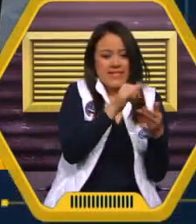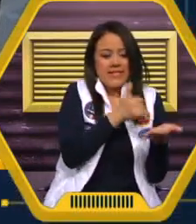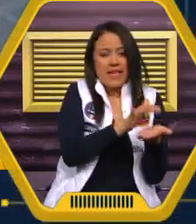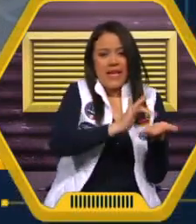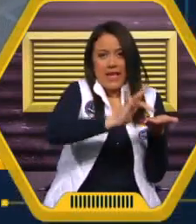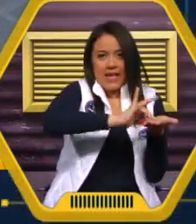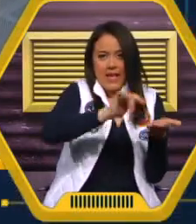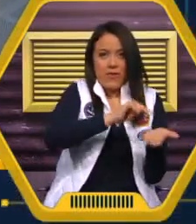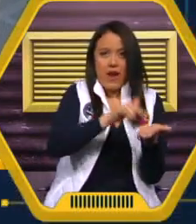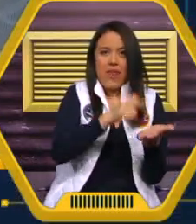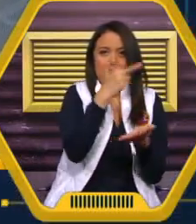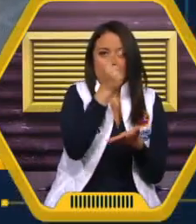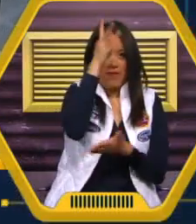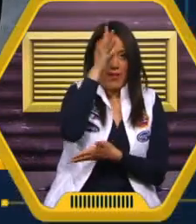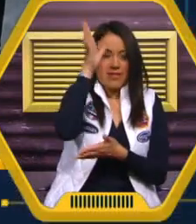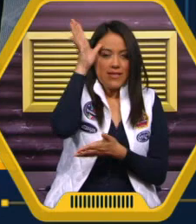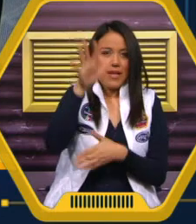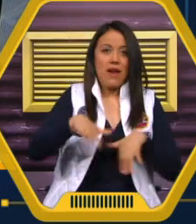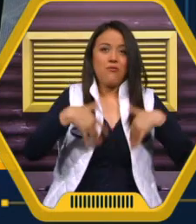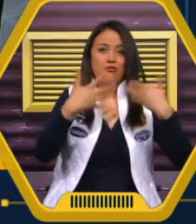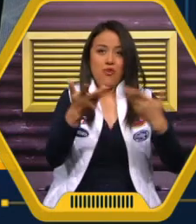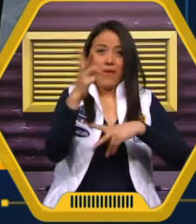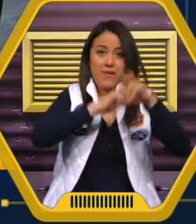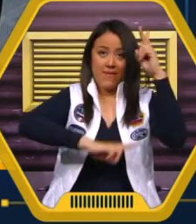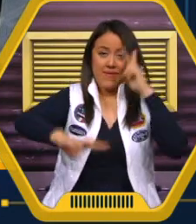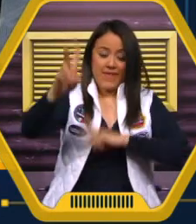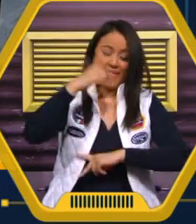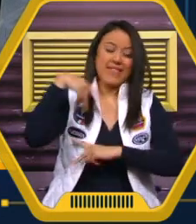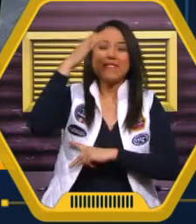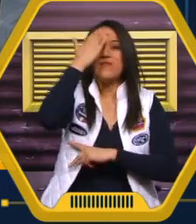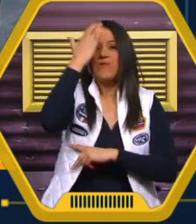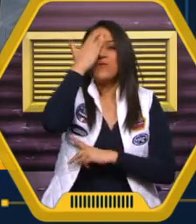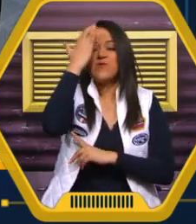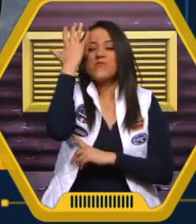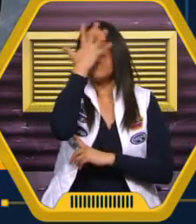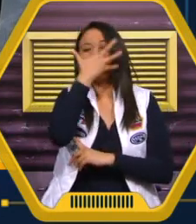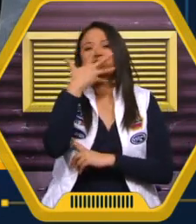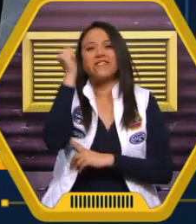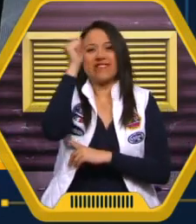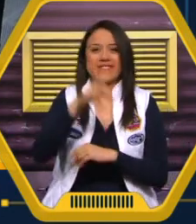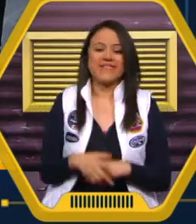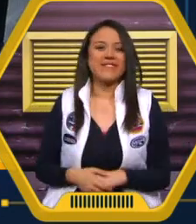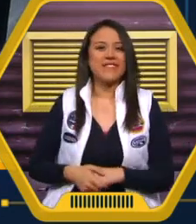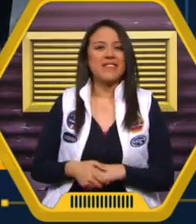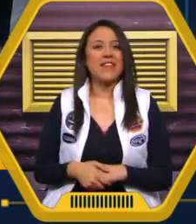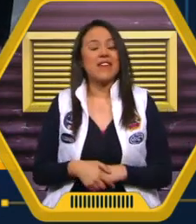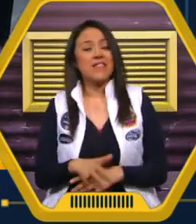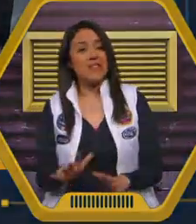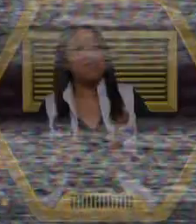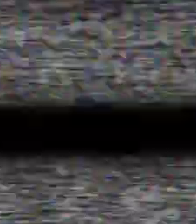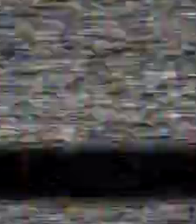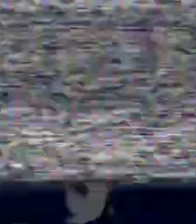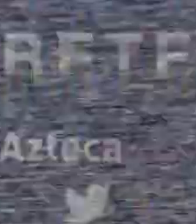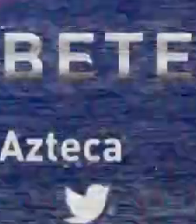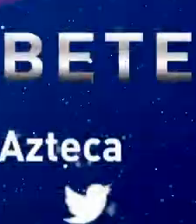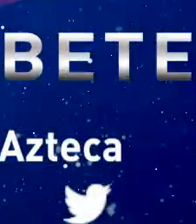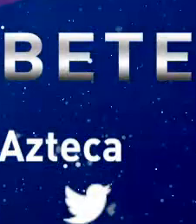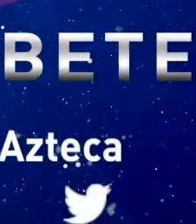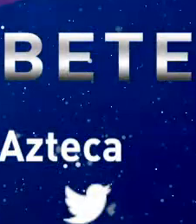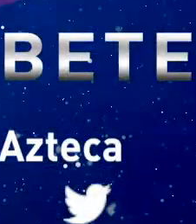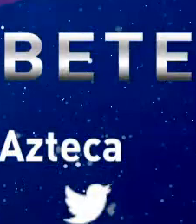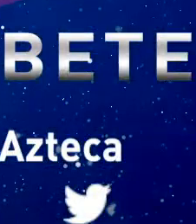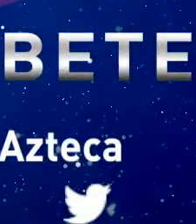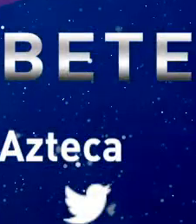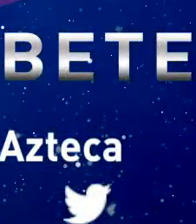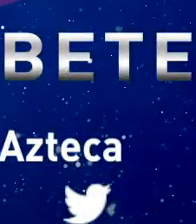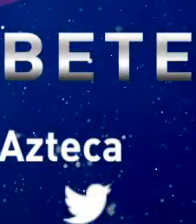de Televisión Azteca, en el Ajusco. Vénganse a dar una vuelta, está increíble. Muy bien. Y hay muchas sorpresas preparadas el día de hoy.